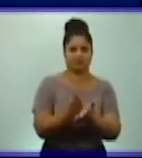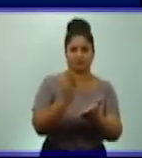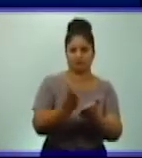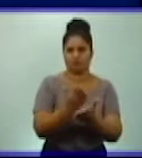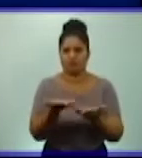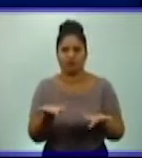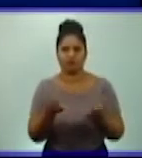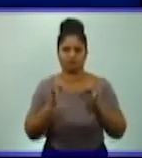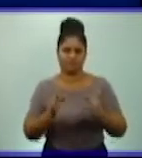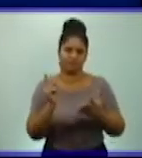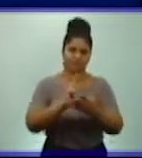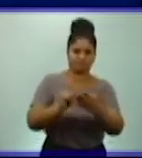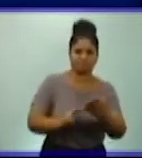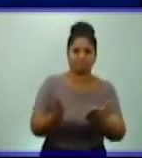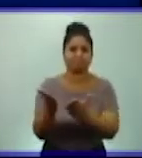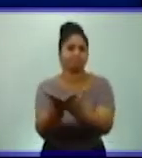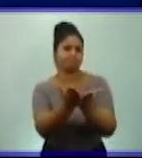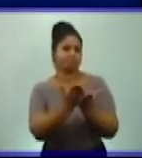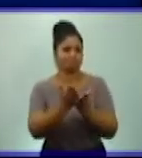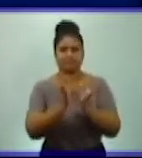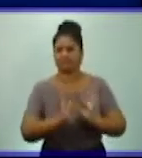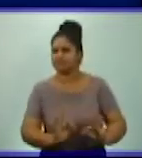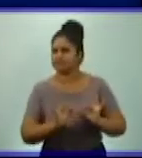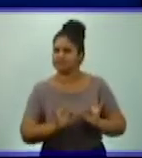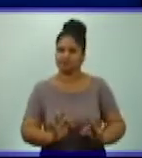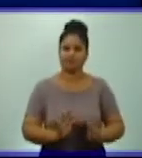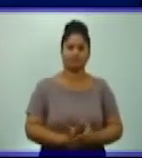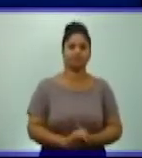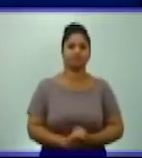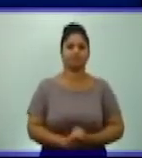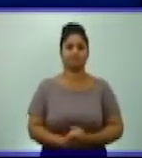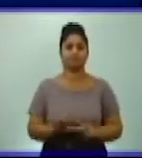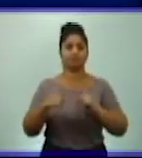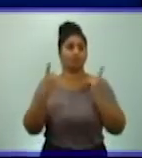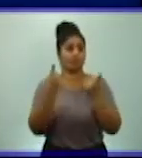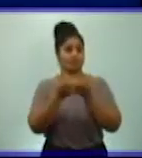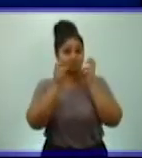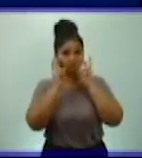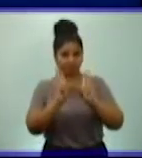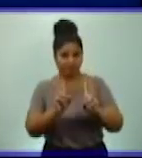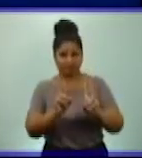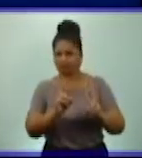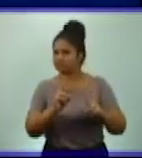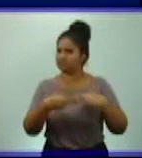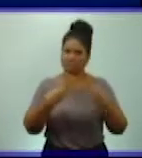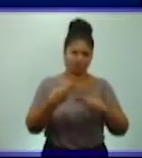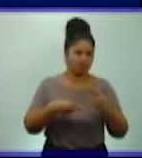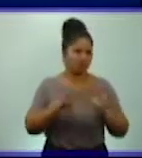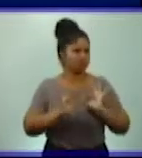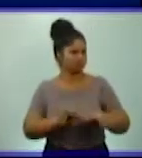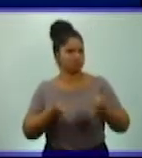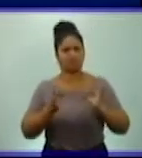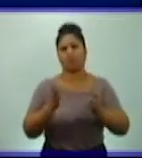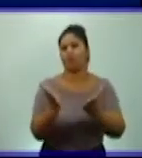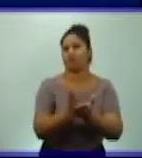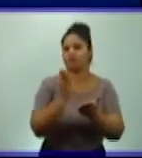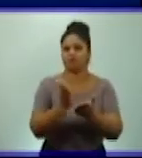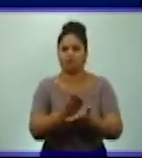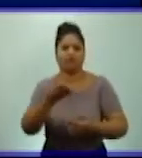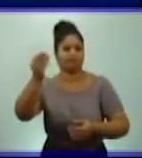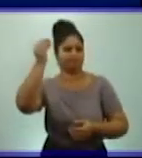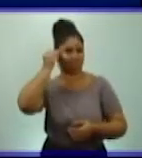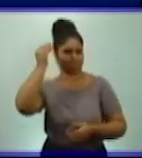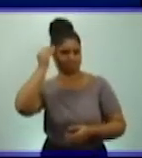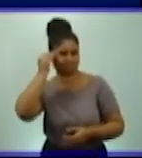siempre tuvo muchos enfrentamientos debido a esto. Una época donde incluso las mujeres no podían ir a